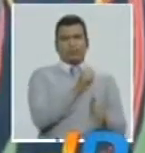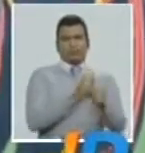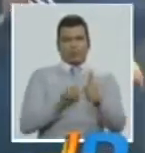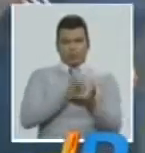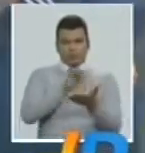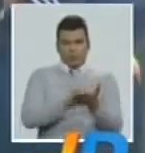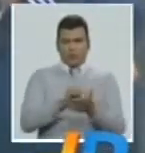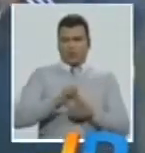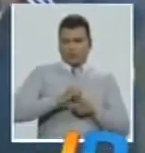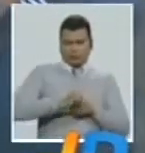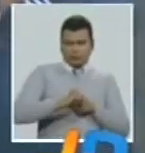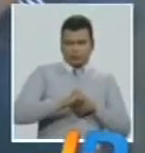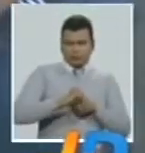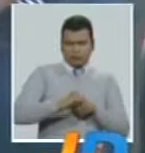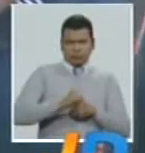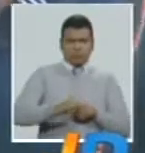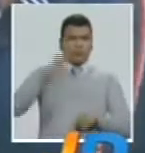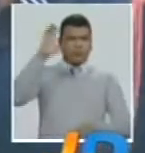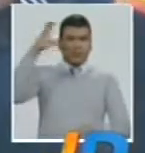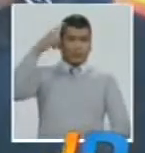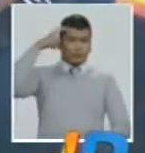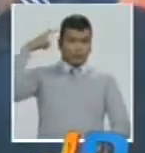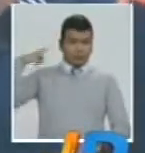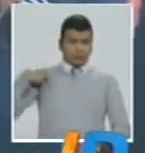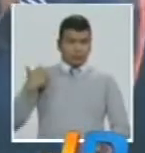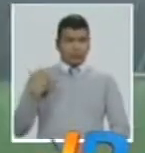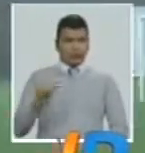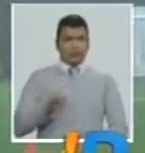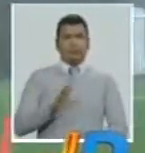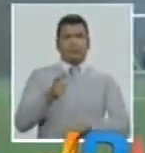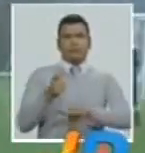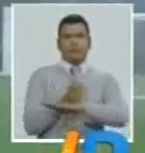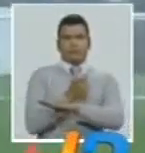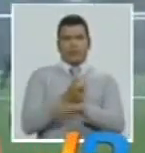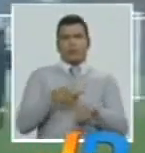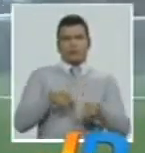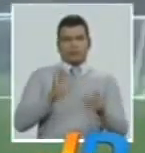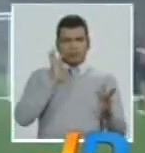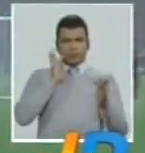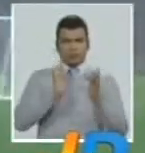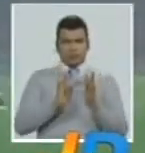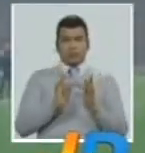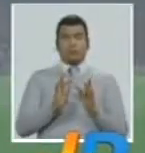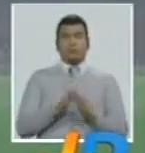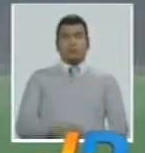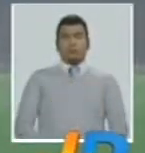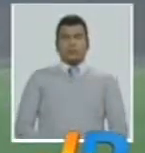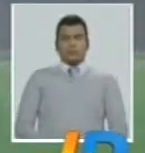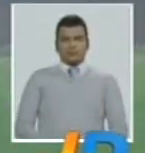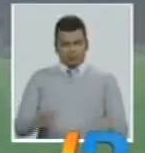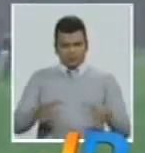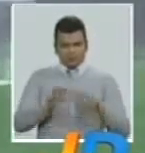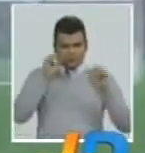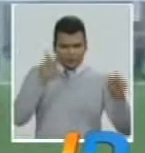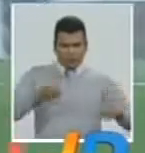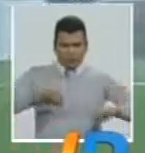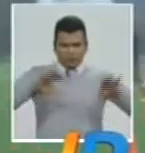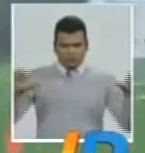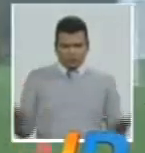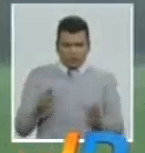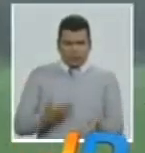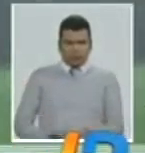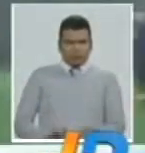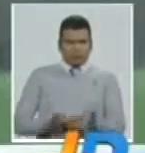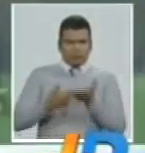por última vez en Londres en el campo del Queen's Park Rangers. En este entreno los jugadores titulares realizaron actividades de